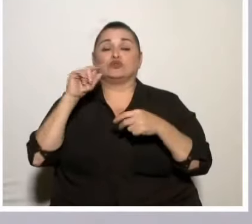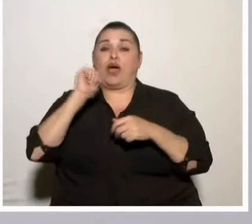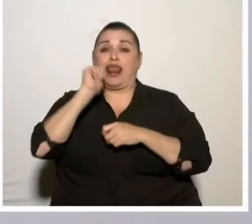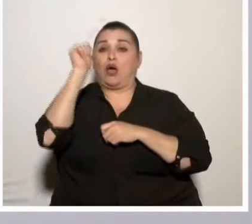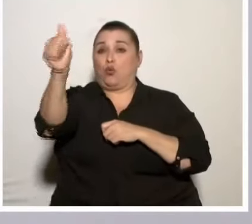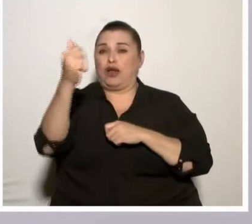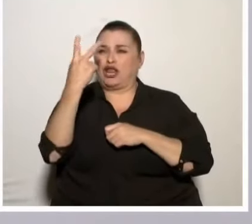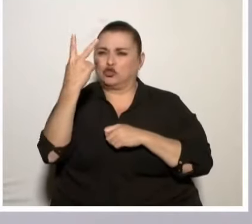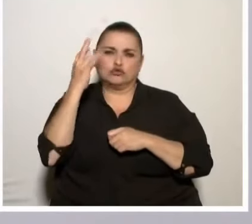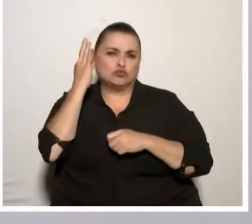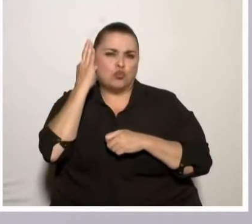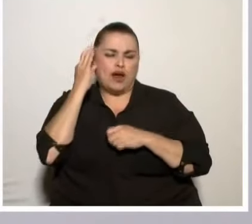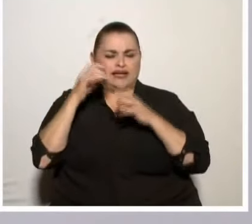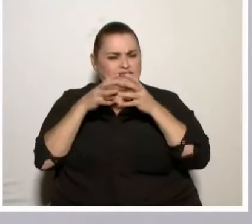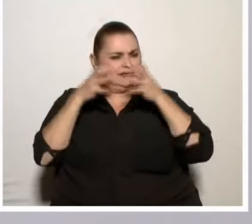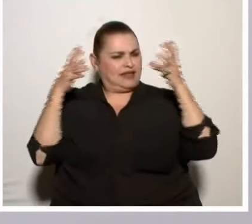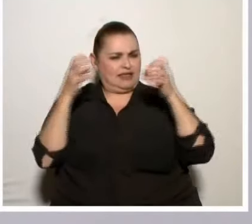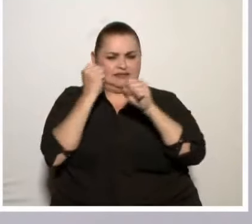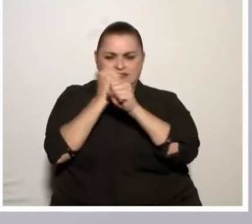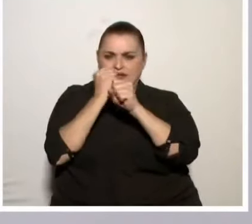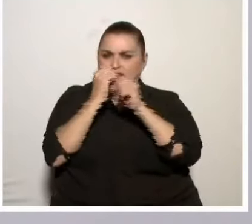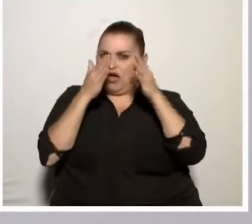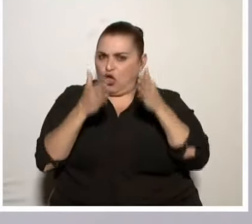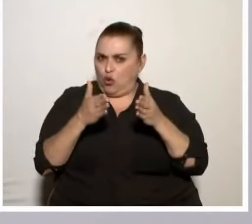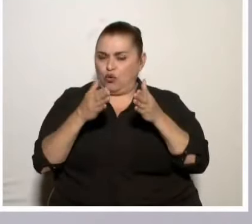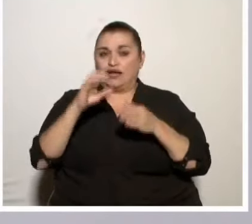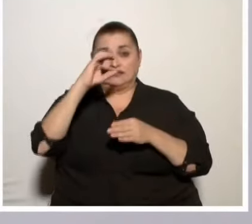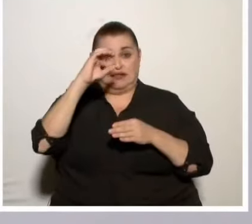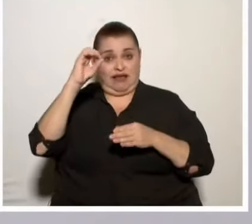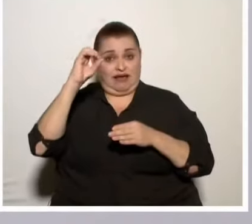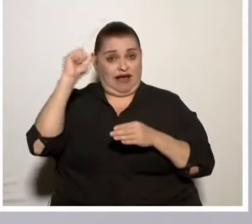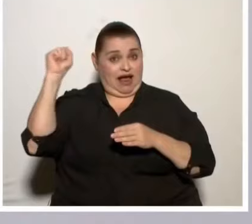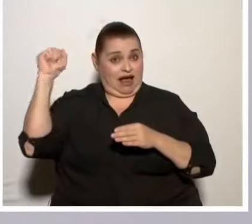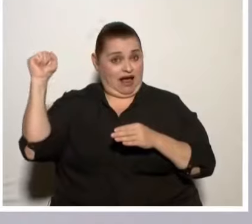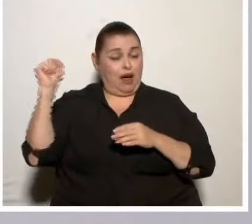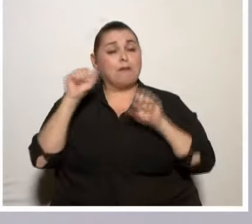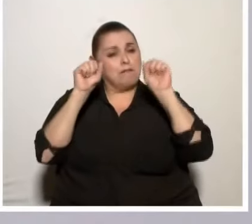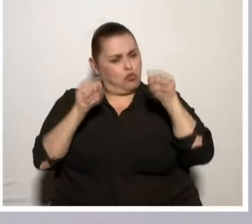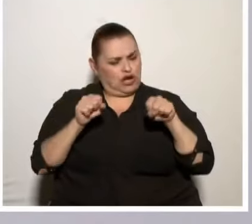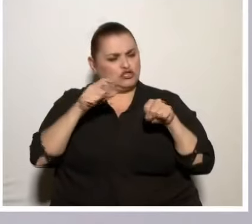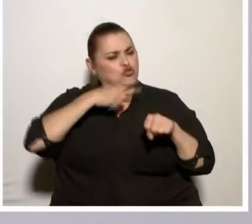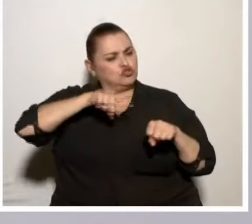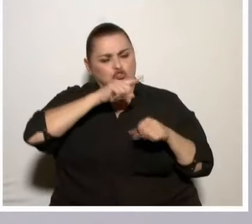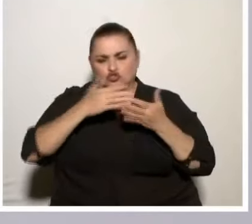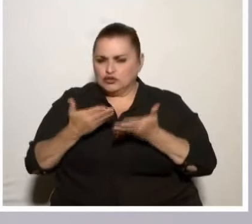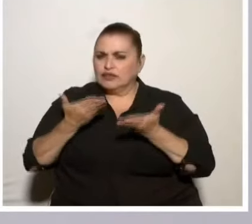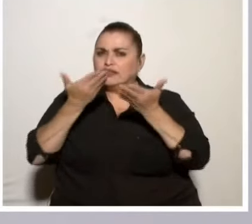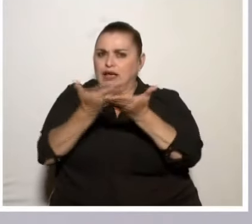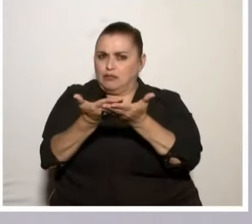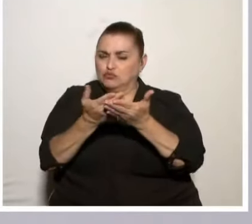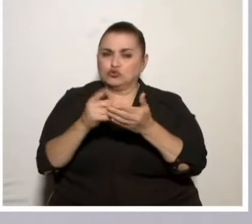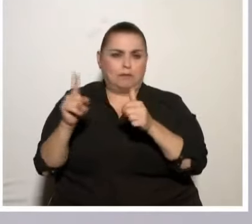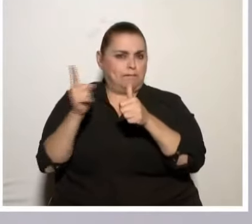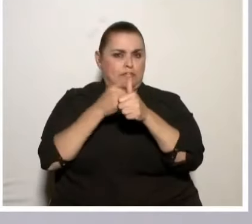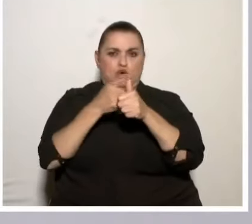grandes trabajadoras de la Caja Costarricense de Seguro Social, y que por eso vamos a darle prioridad a este